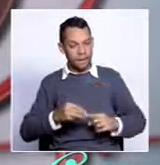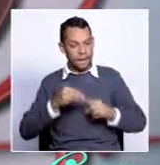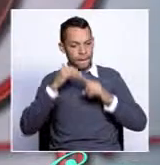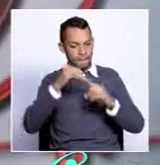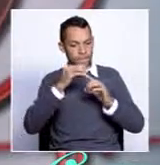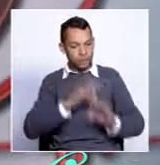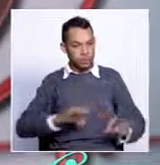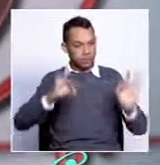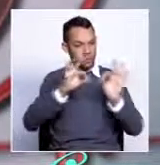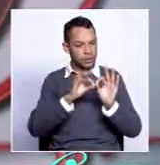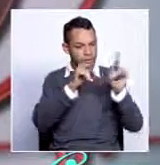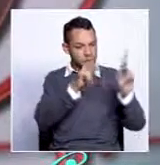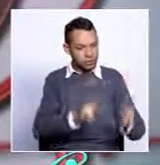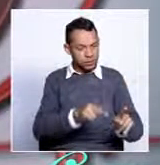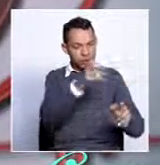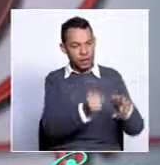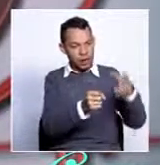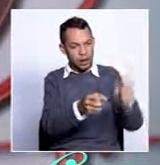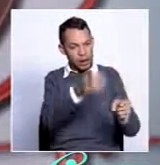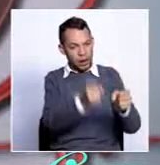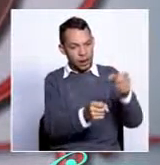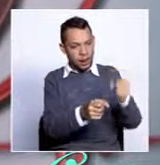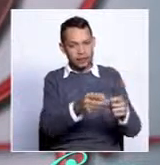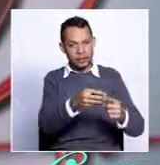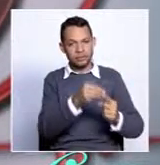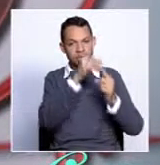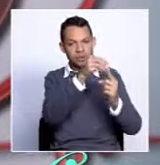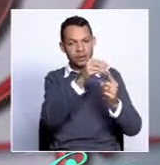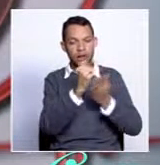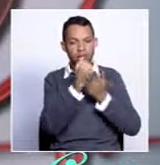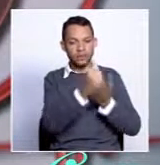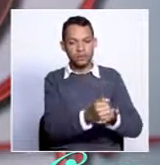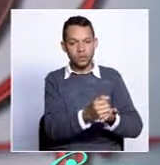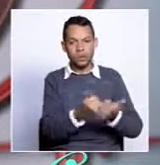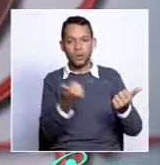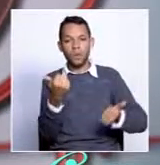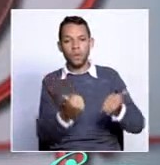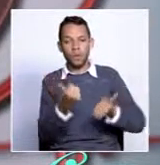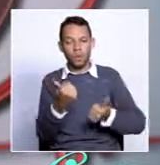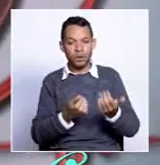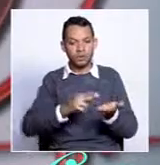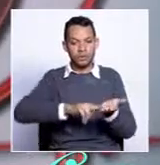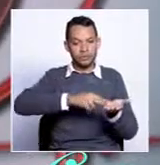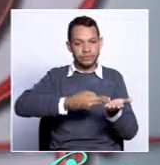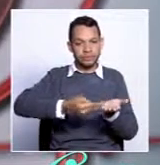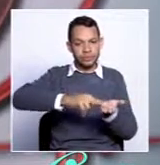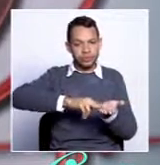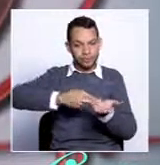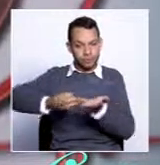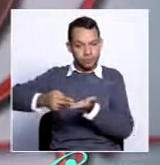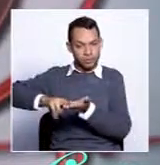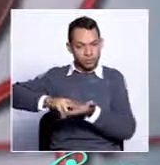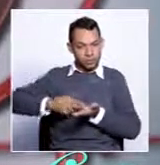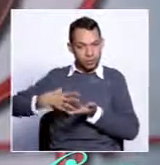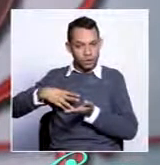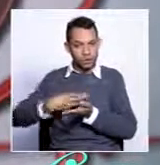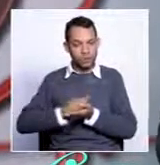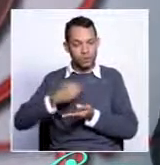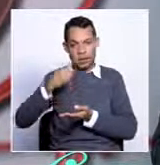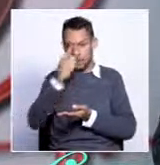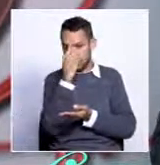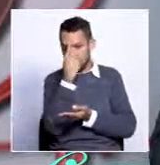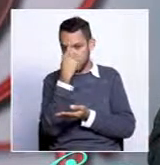los de los lácteos o de la leche que se llama la mantequilla clarificada que en la india se llama